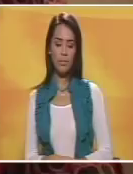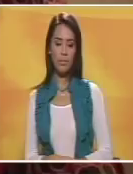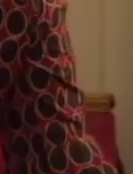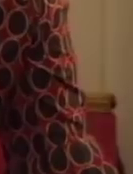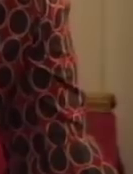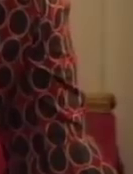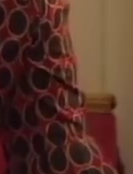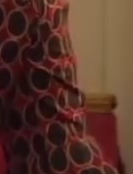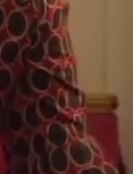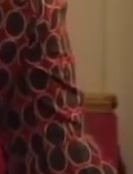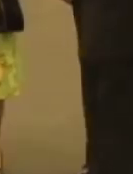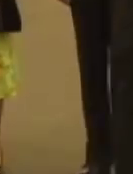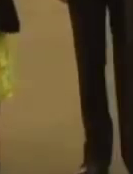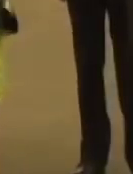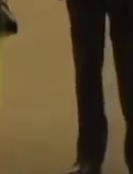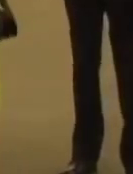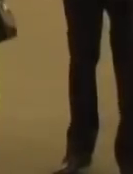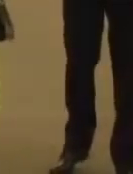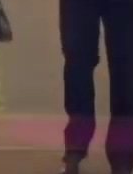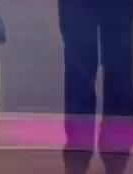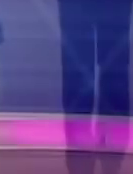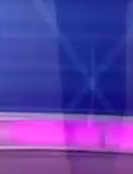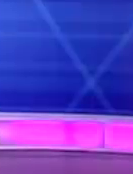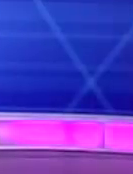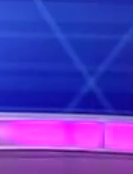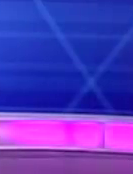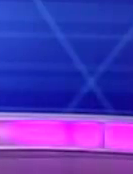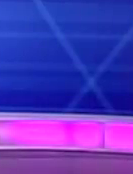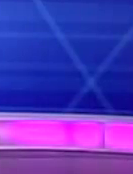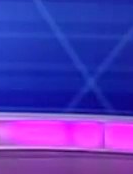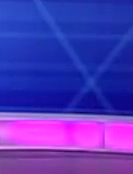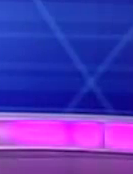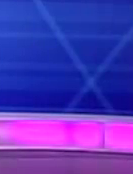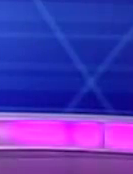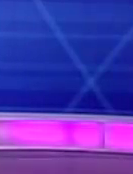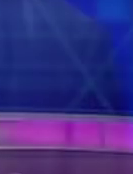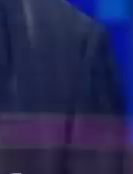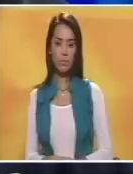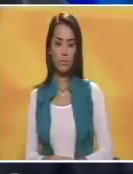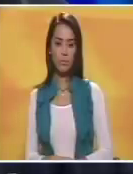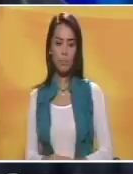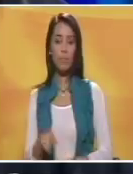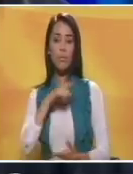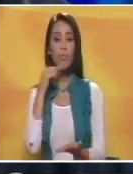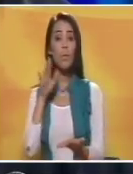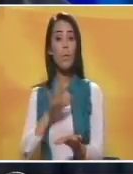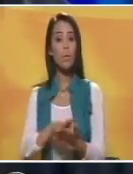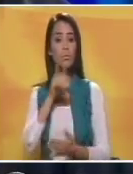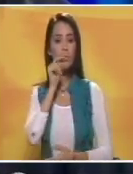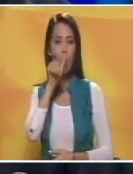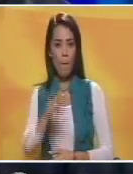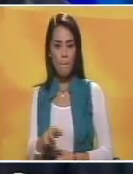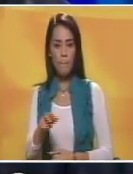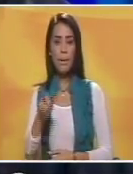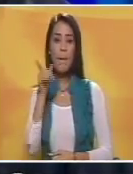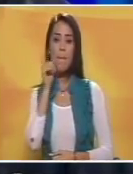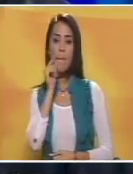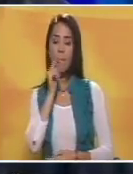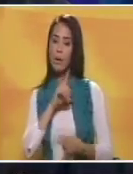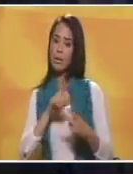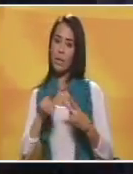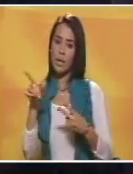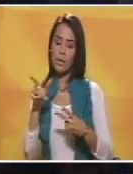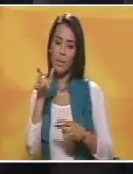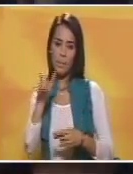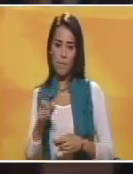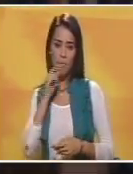Seguimos con el fallecimiento de Joe Jackson. El patriarca de la familia Jackson falleció a sus